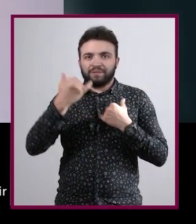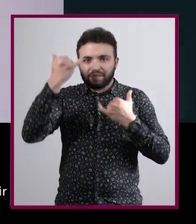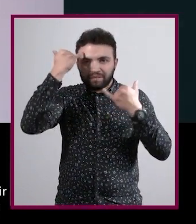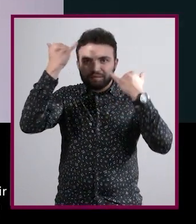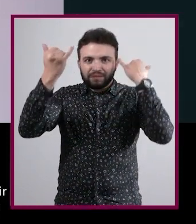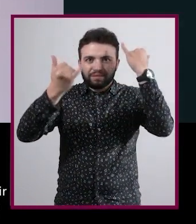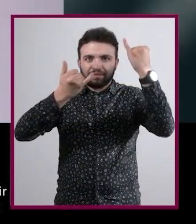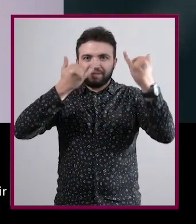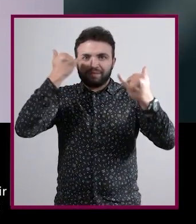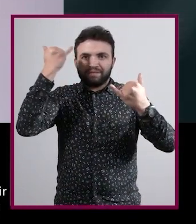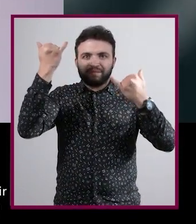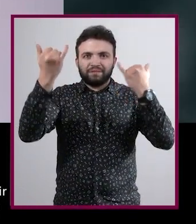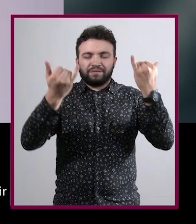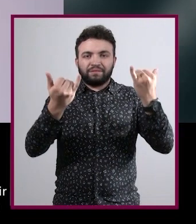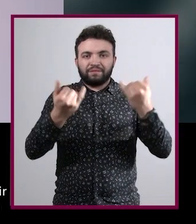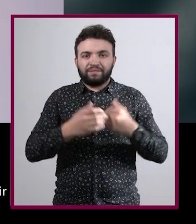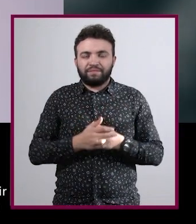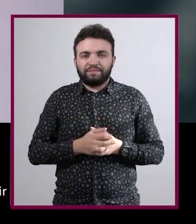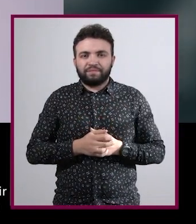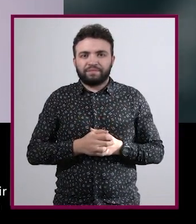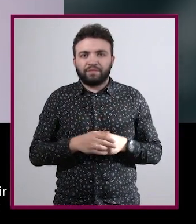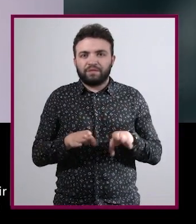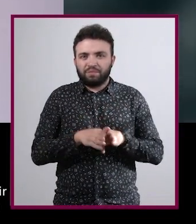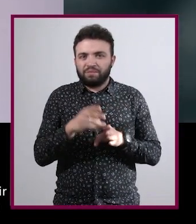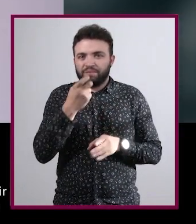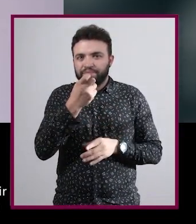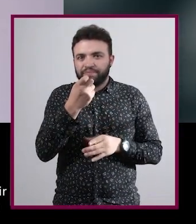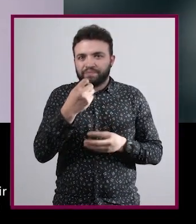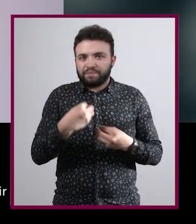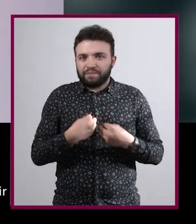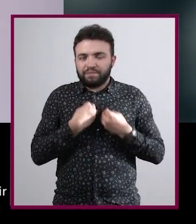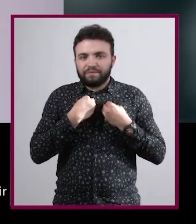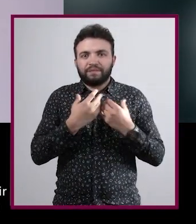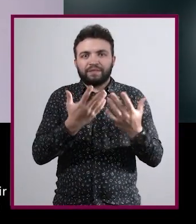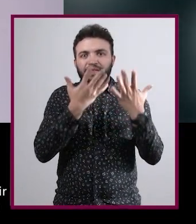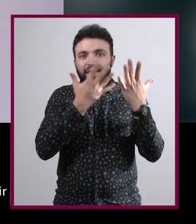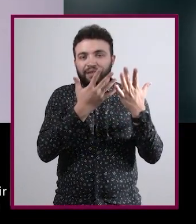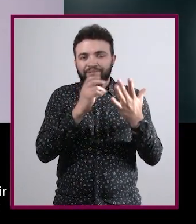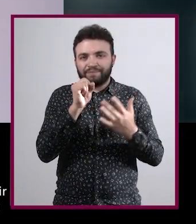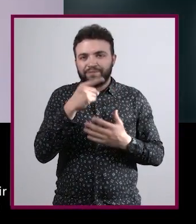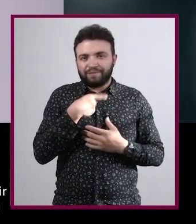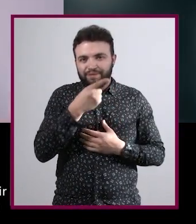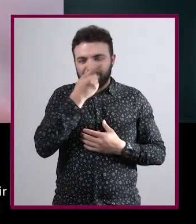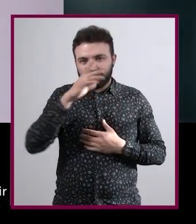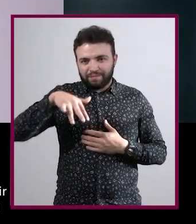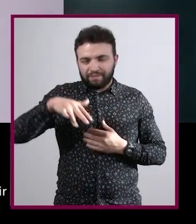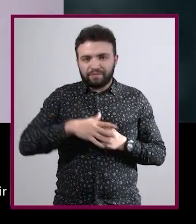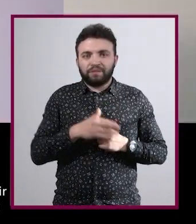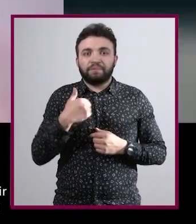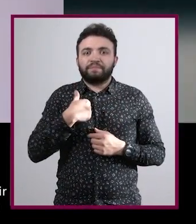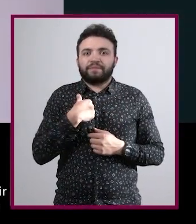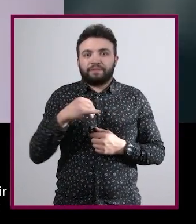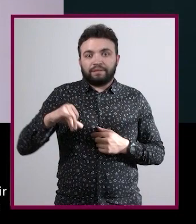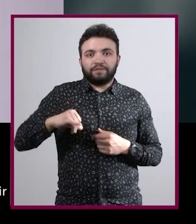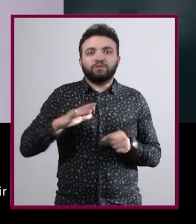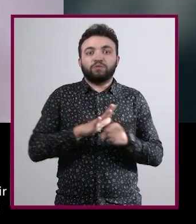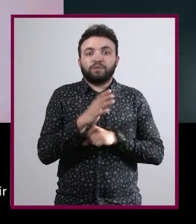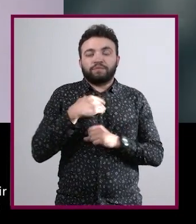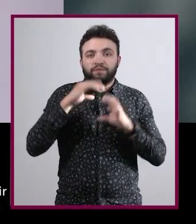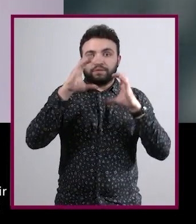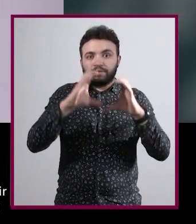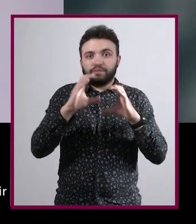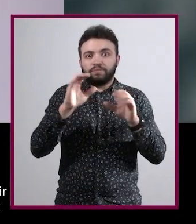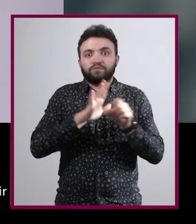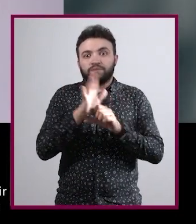pulsión de vida y de deseo de la que estaba hablando, y me interesa mucho cuidar esos vínculos